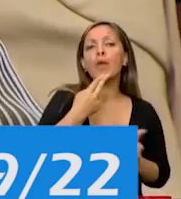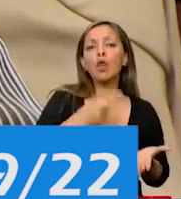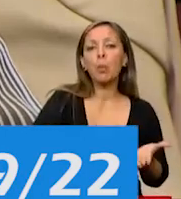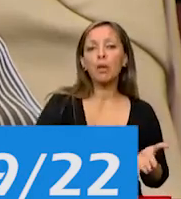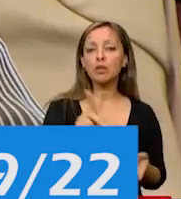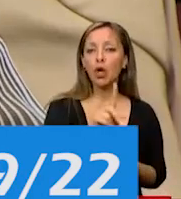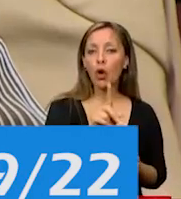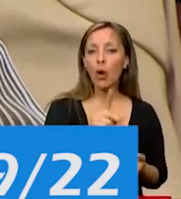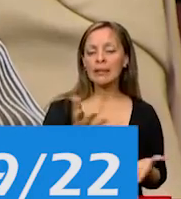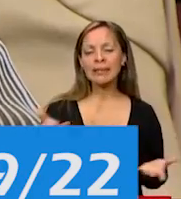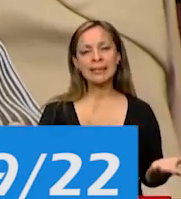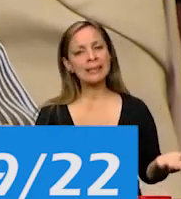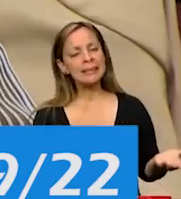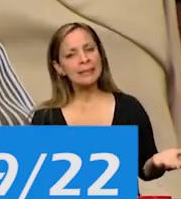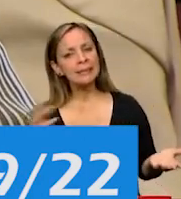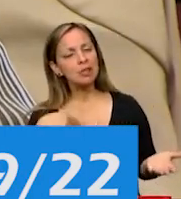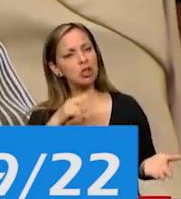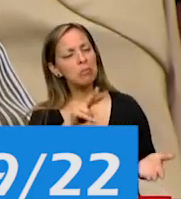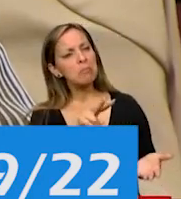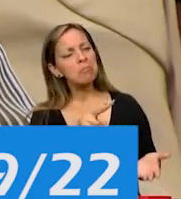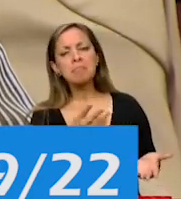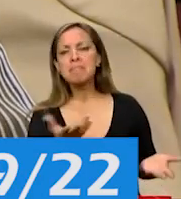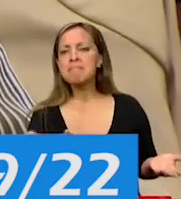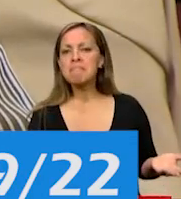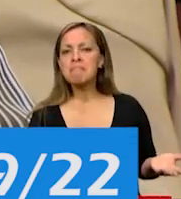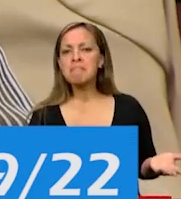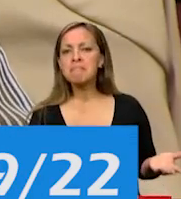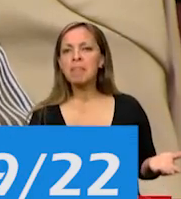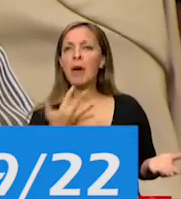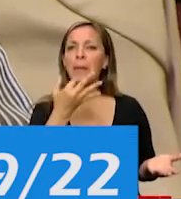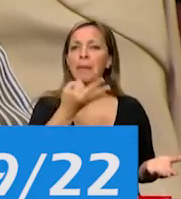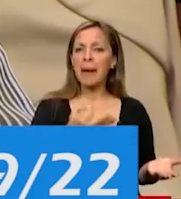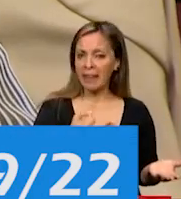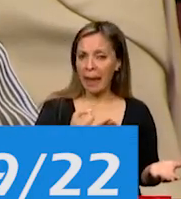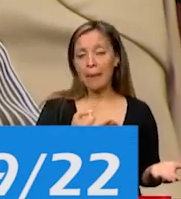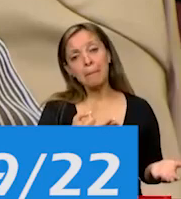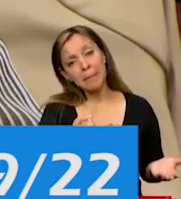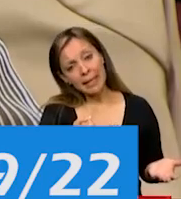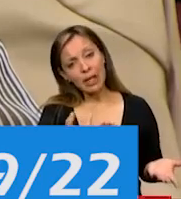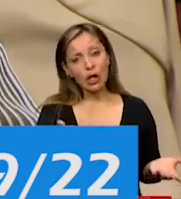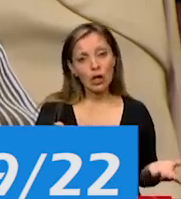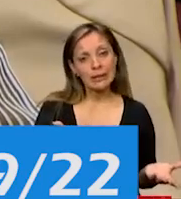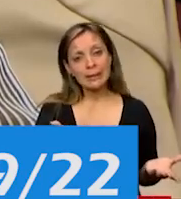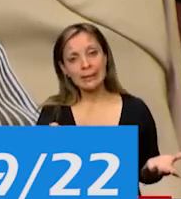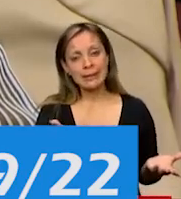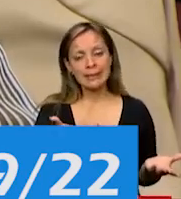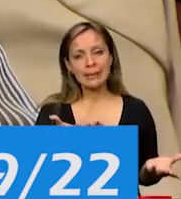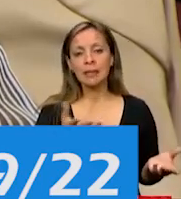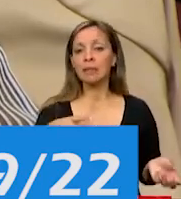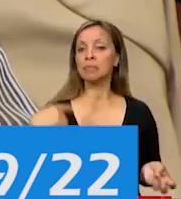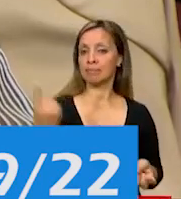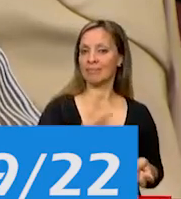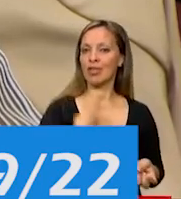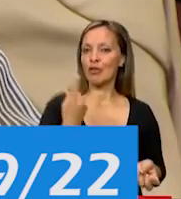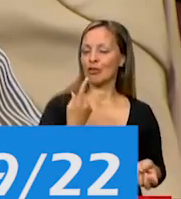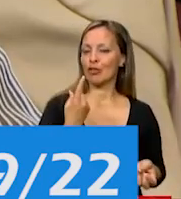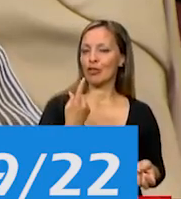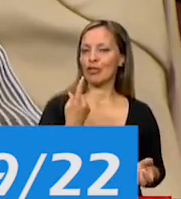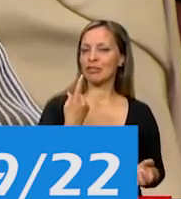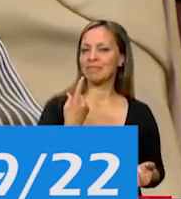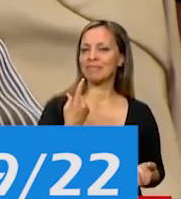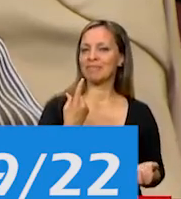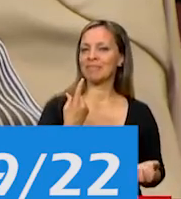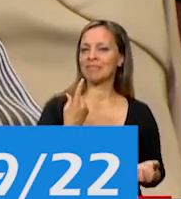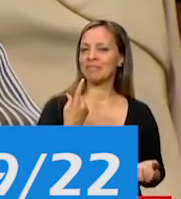impuestos, entiendo que es una verdad a medias, porque nosotros no podemos ser